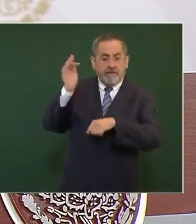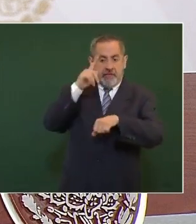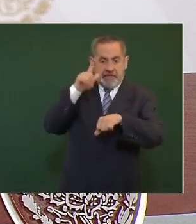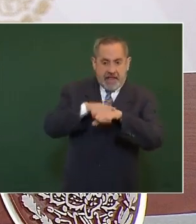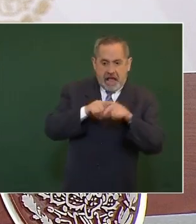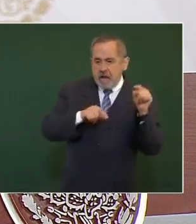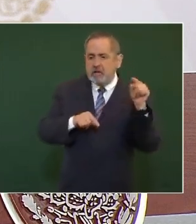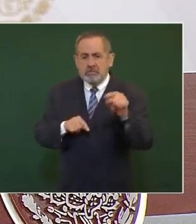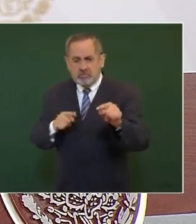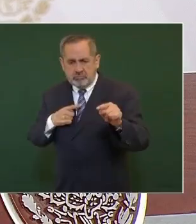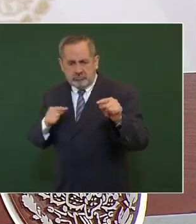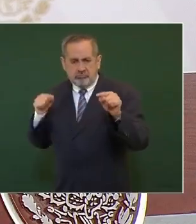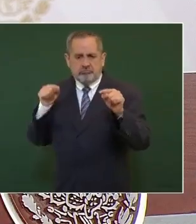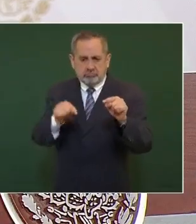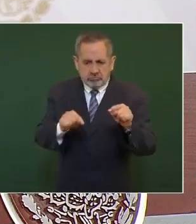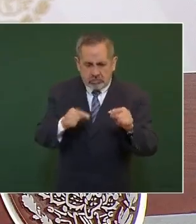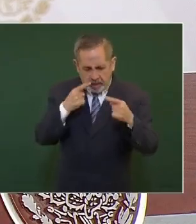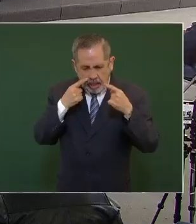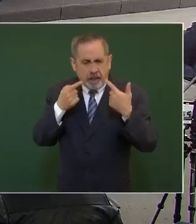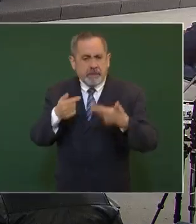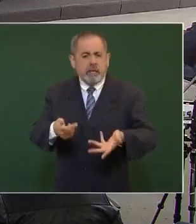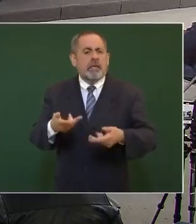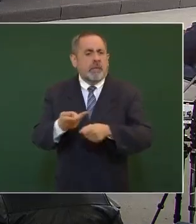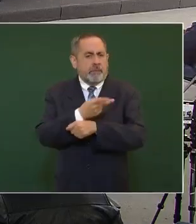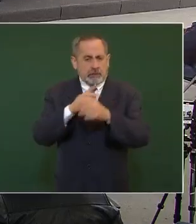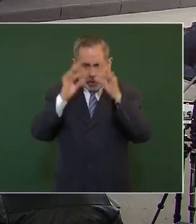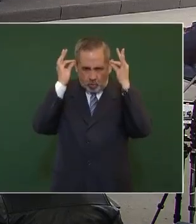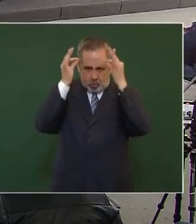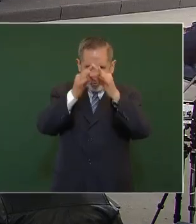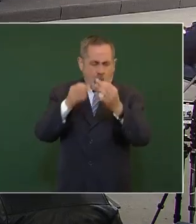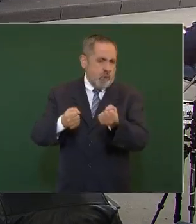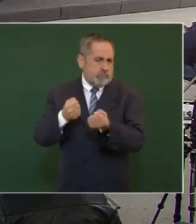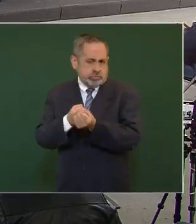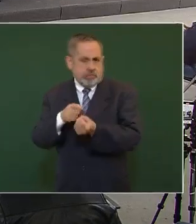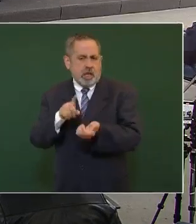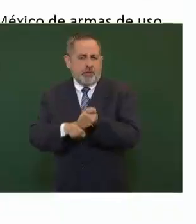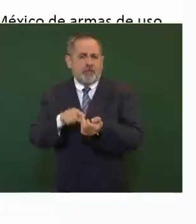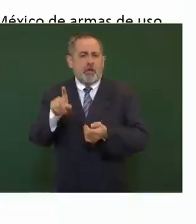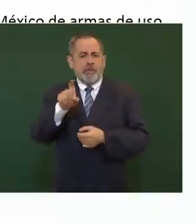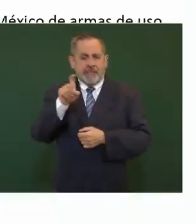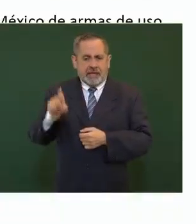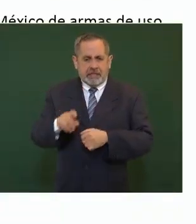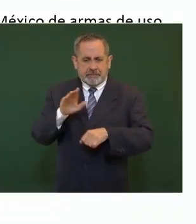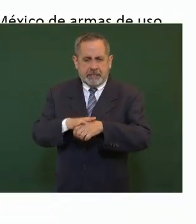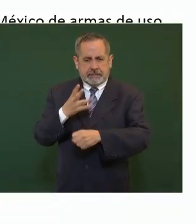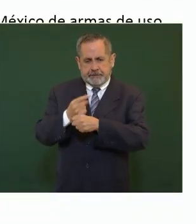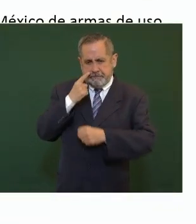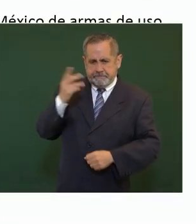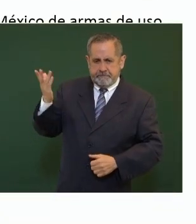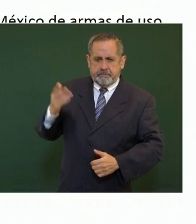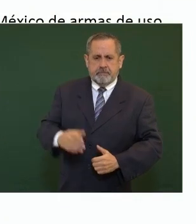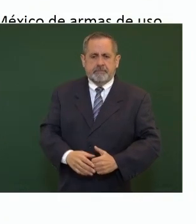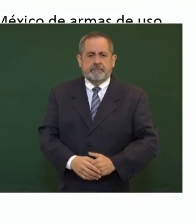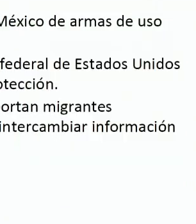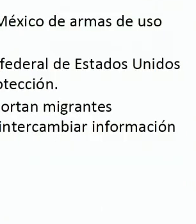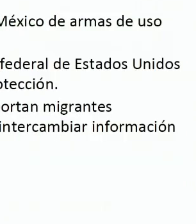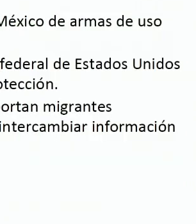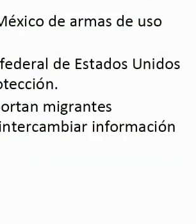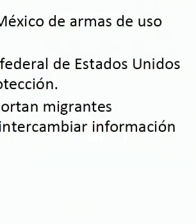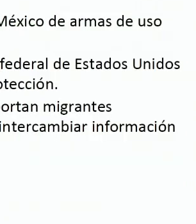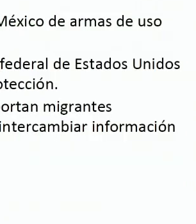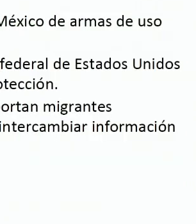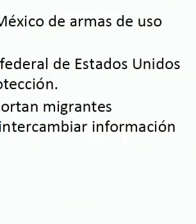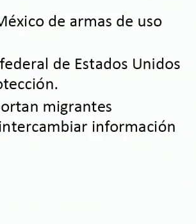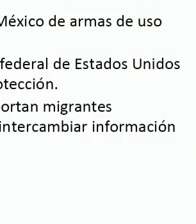y nosotros estamos reforzando la red consular, sobre todo en el estado de Texas, con más medidas de protección. Estados